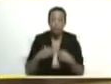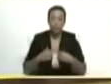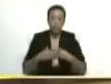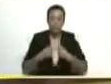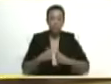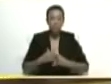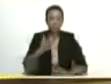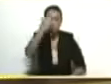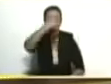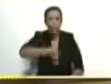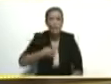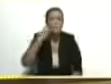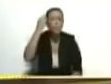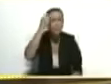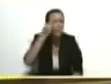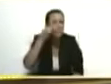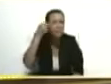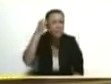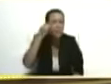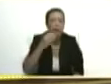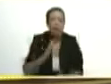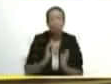Yo me